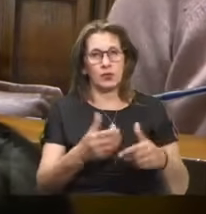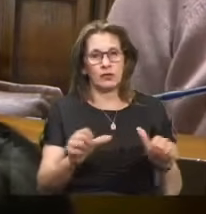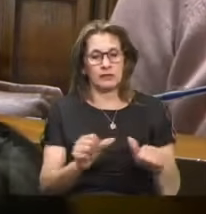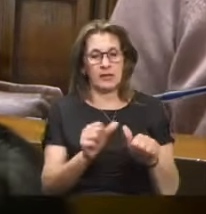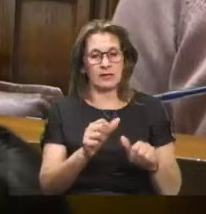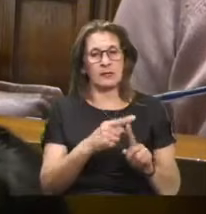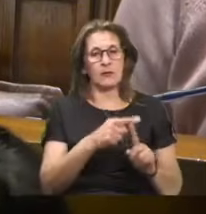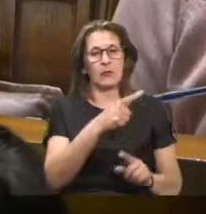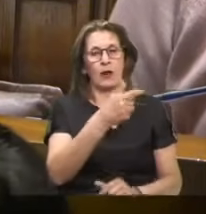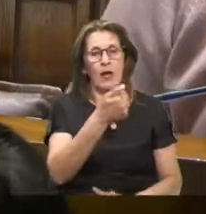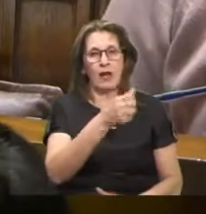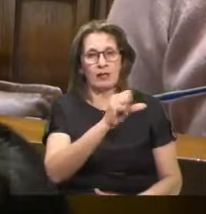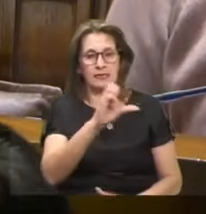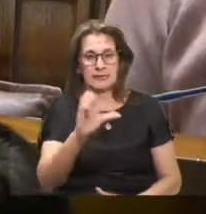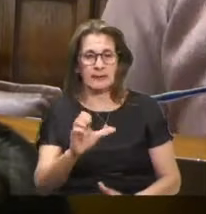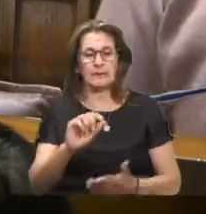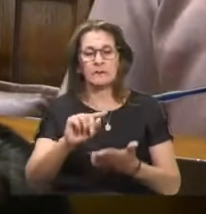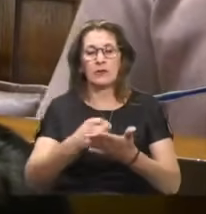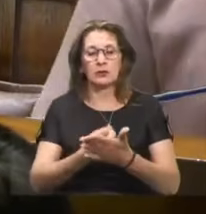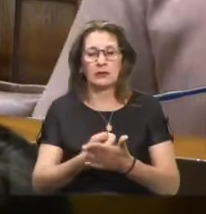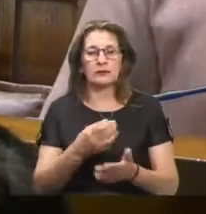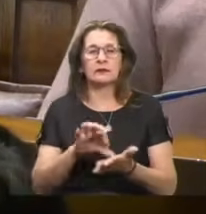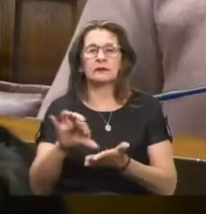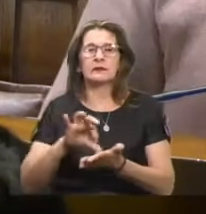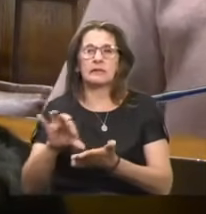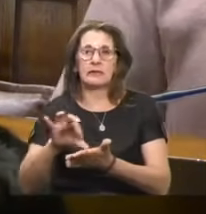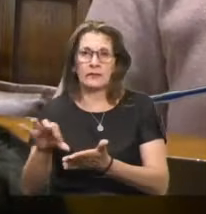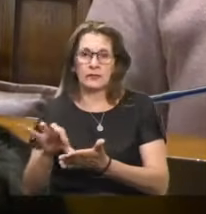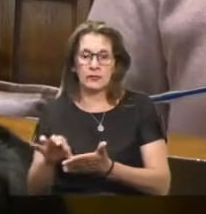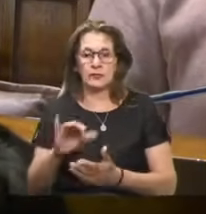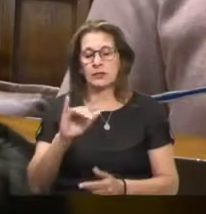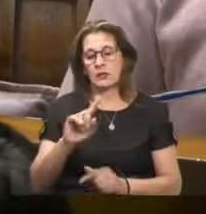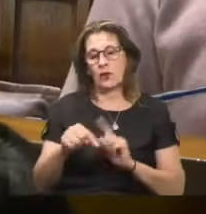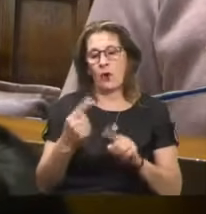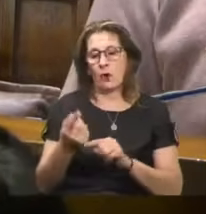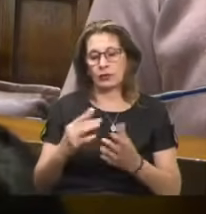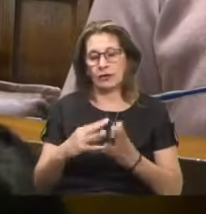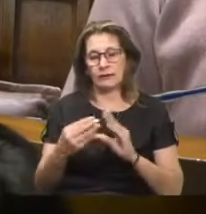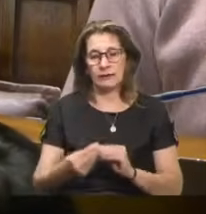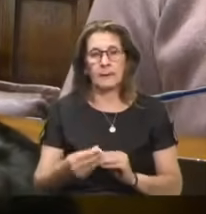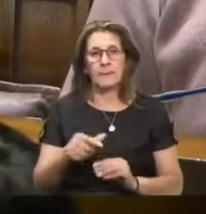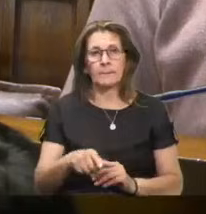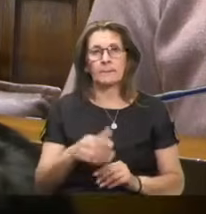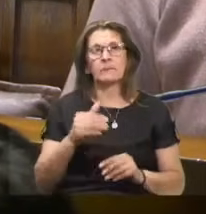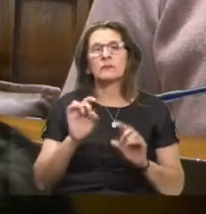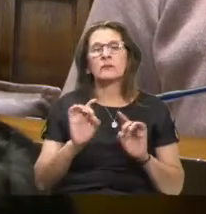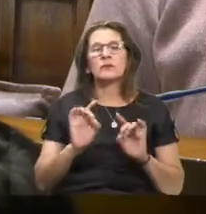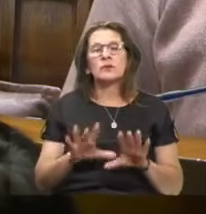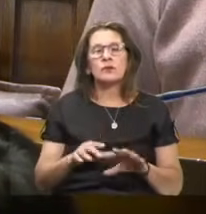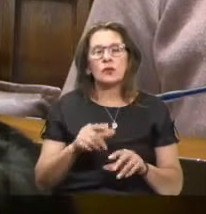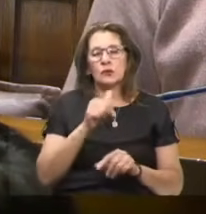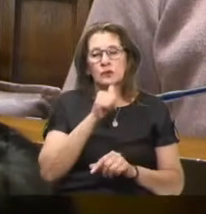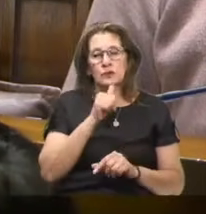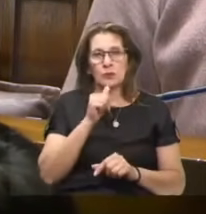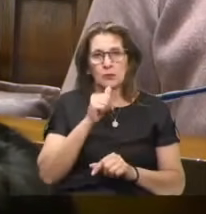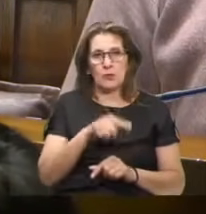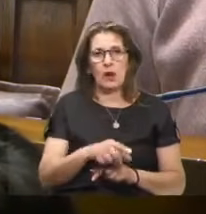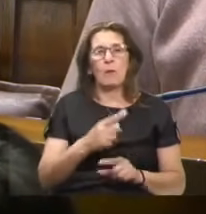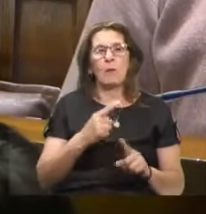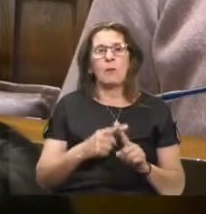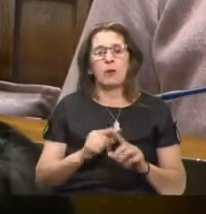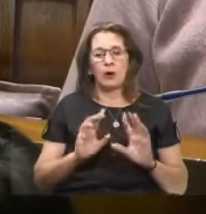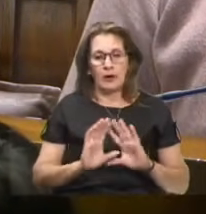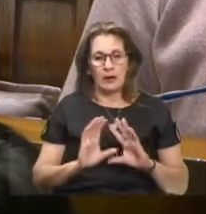ACE, la contratación de servicios y otras adquisiciones son resueltas por las